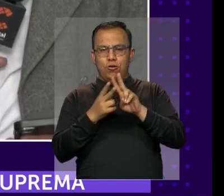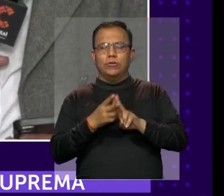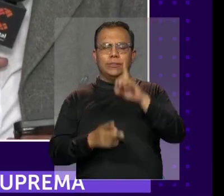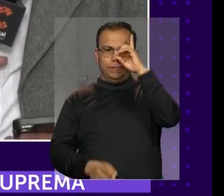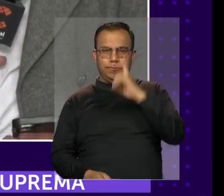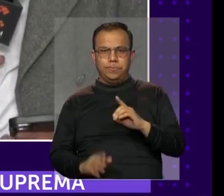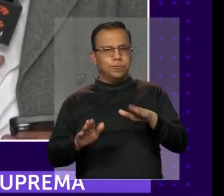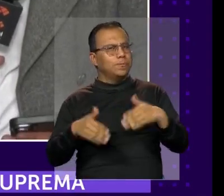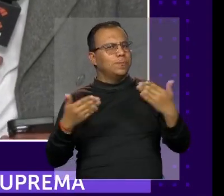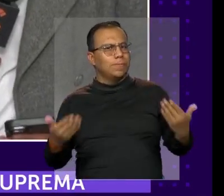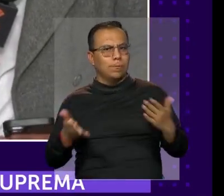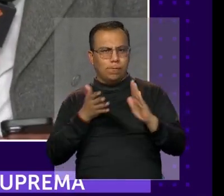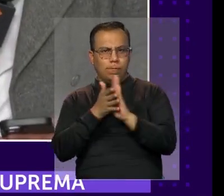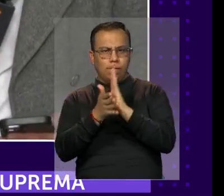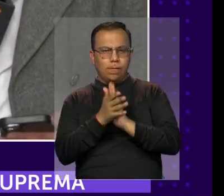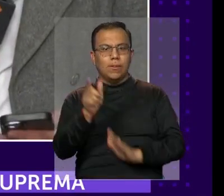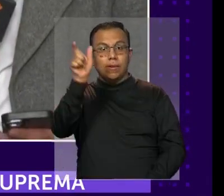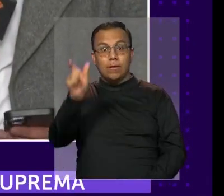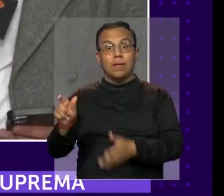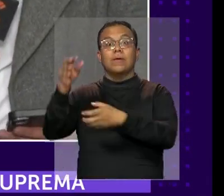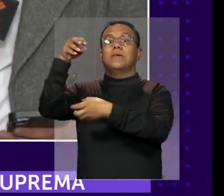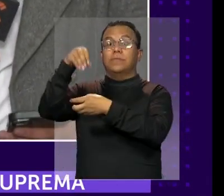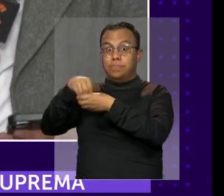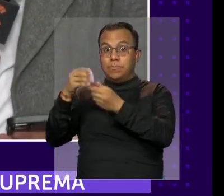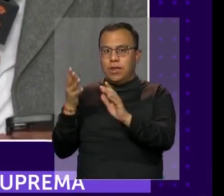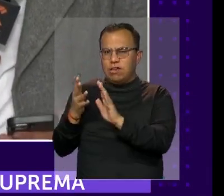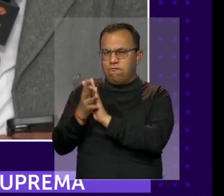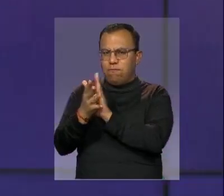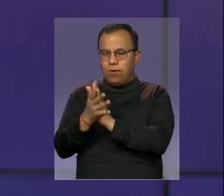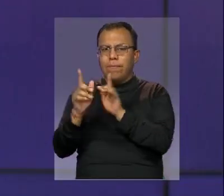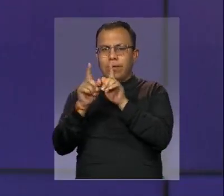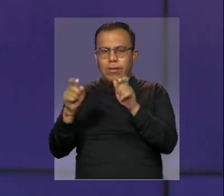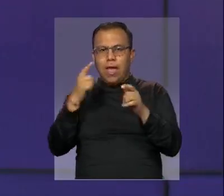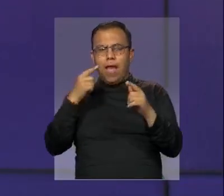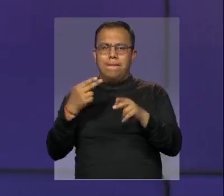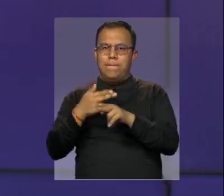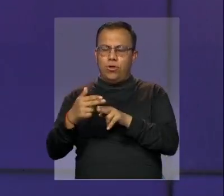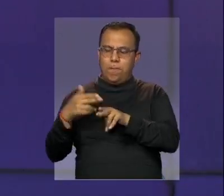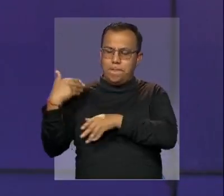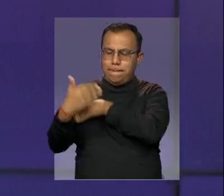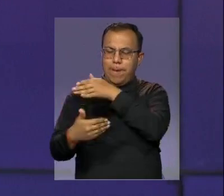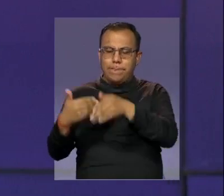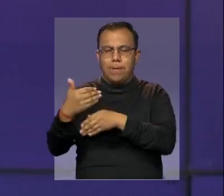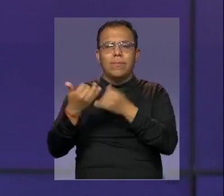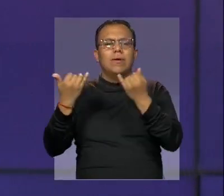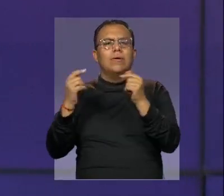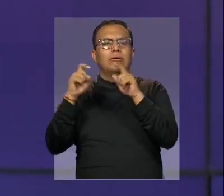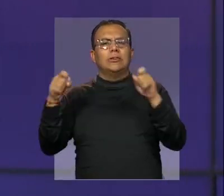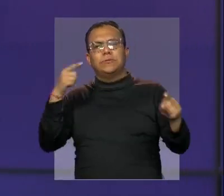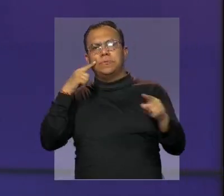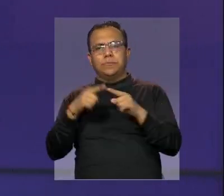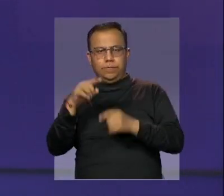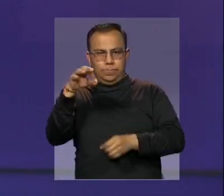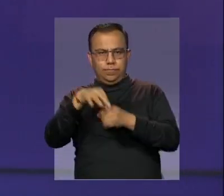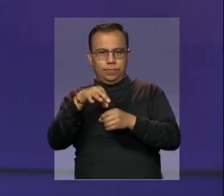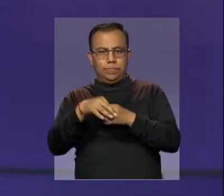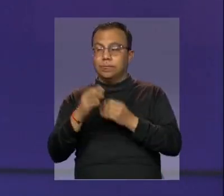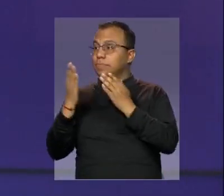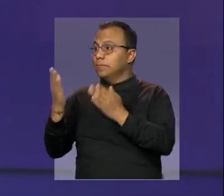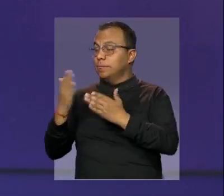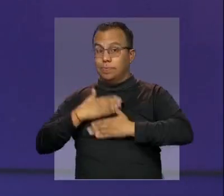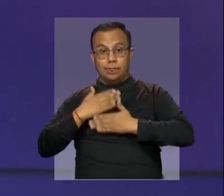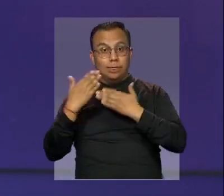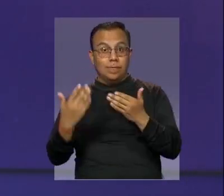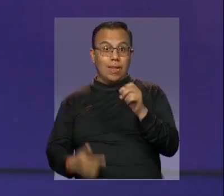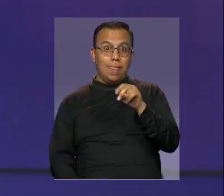determinación. Vamos a empezar con Andrés, que está allí y tiene información reciente, minuto a minuto, haciendo seguimiento a esa votación. Vamos a saludar a